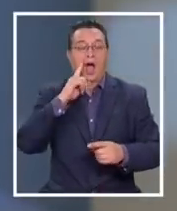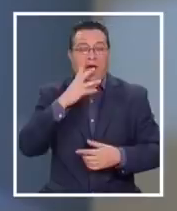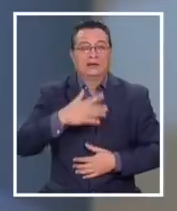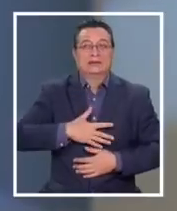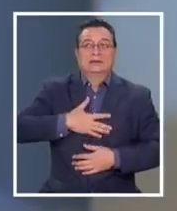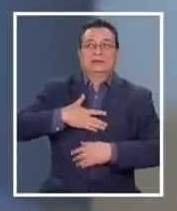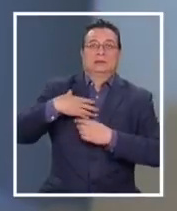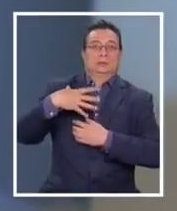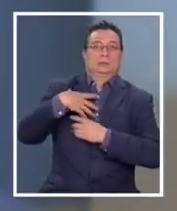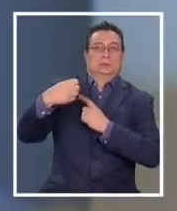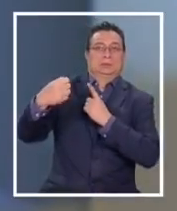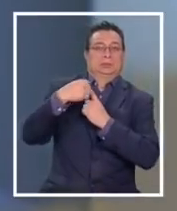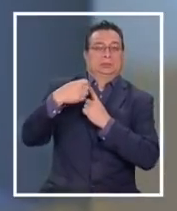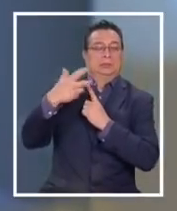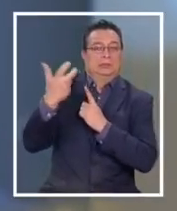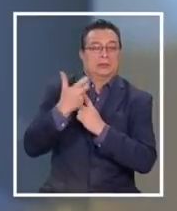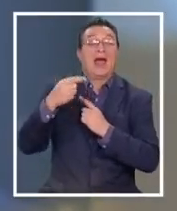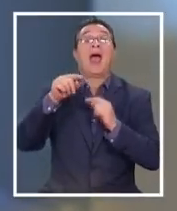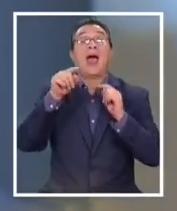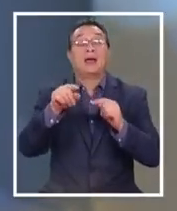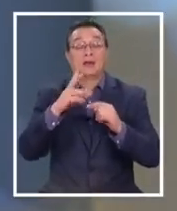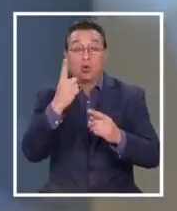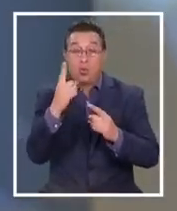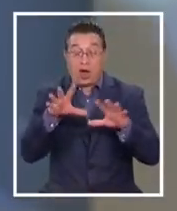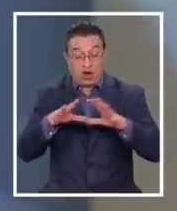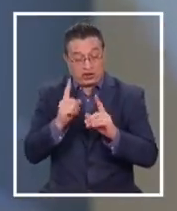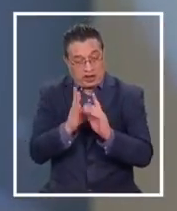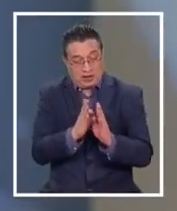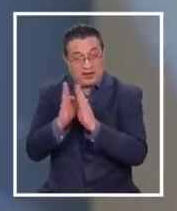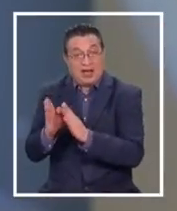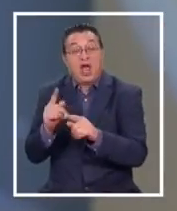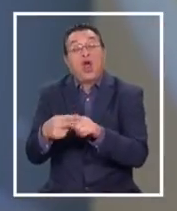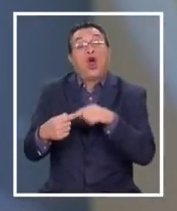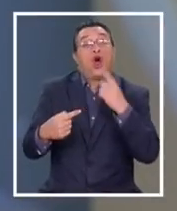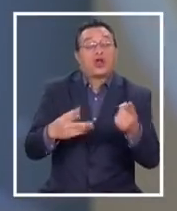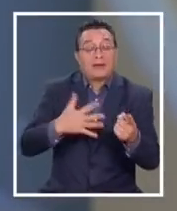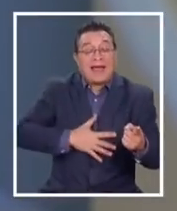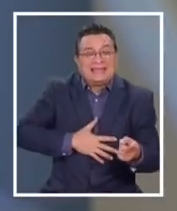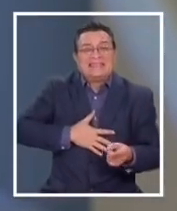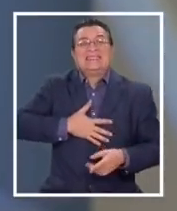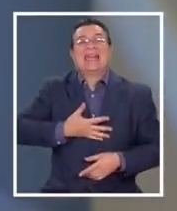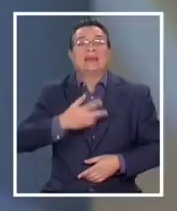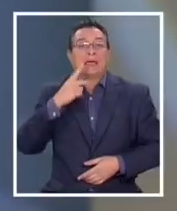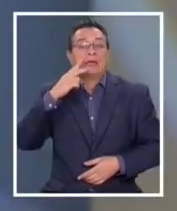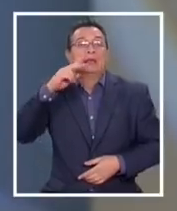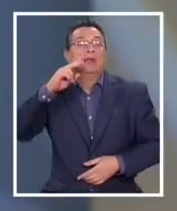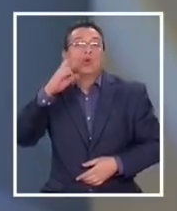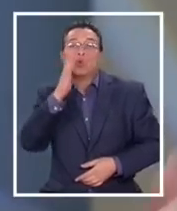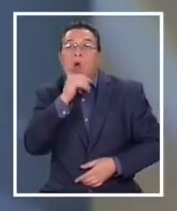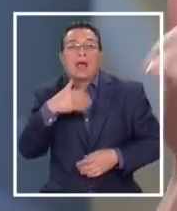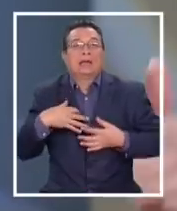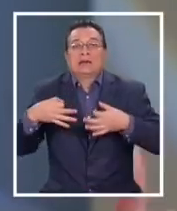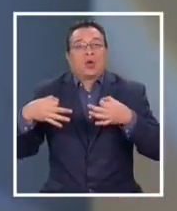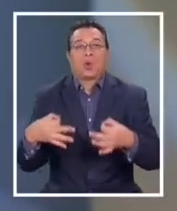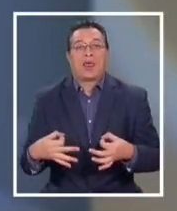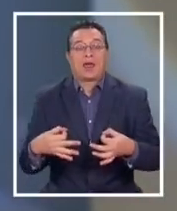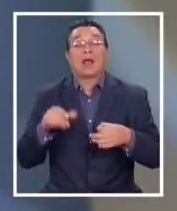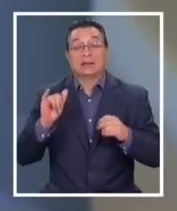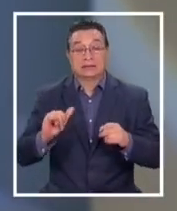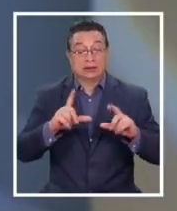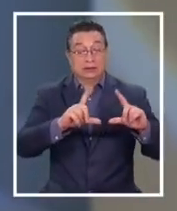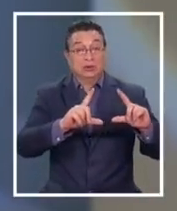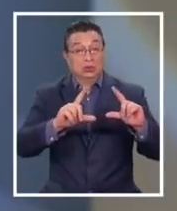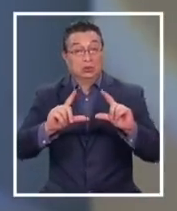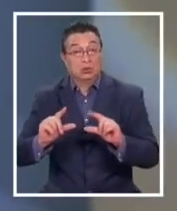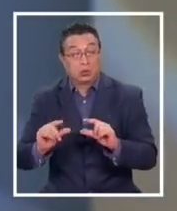Pero como hablábamos al principio, una cosa es la victimización y otra cosa es la percepción de inseguridad. Y así como ha disminuido